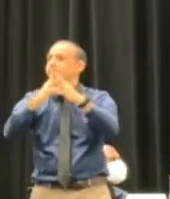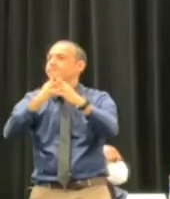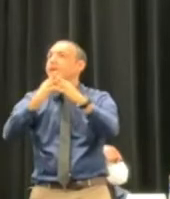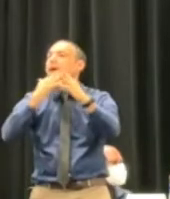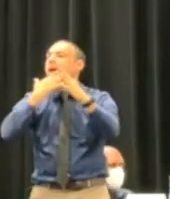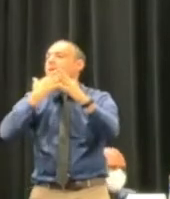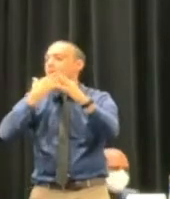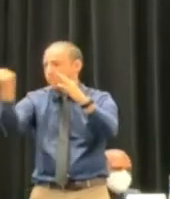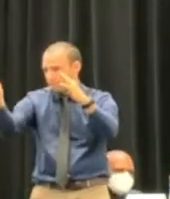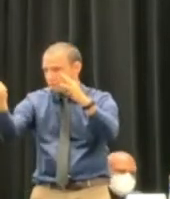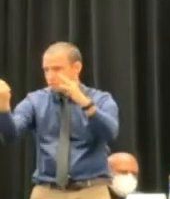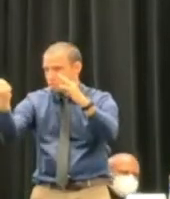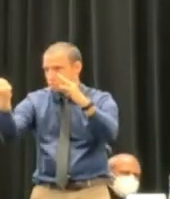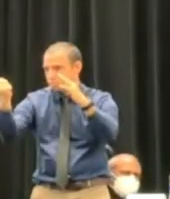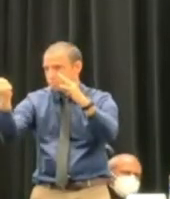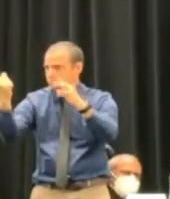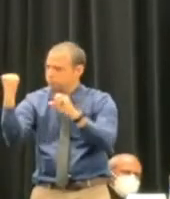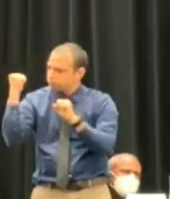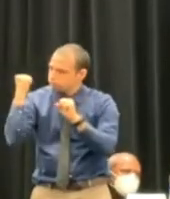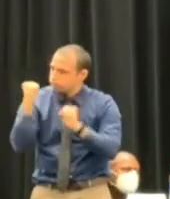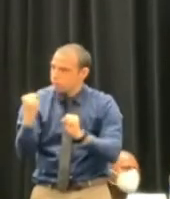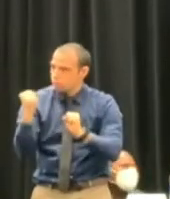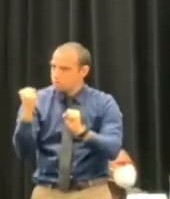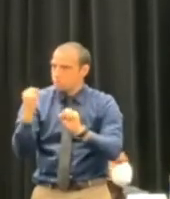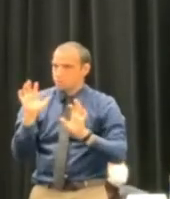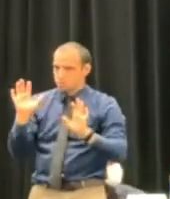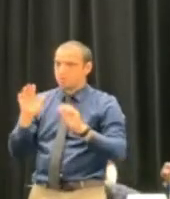resiliente del que estaba originalmente